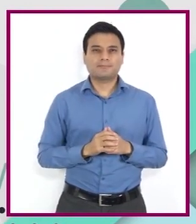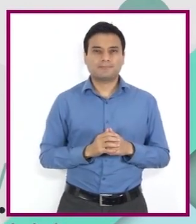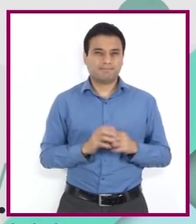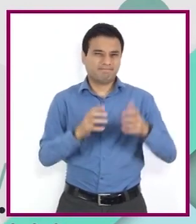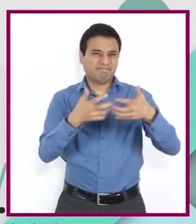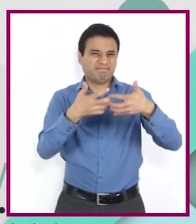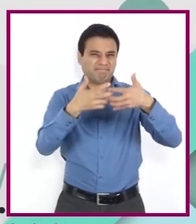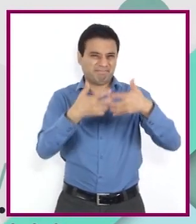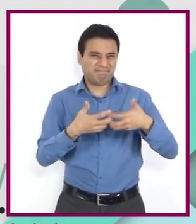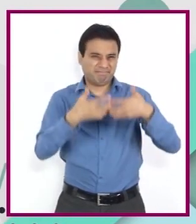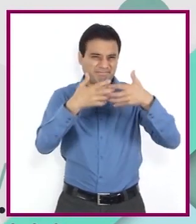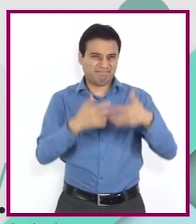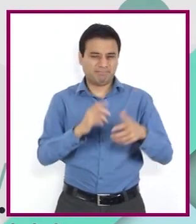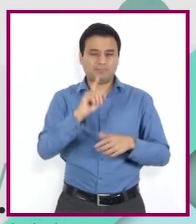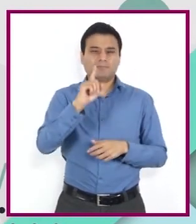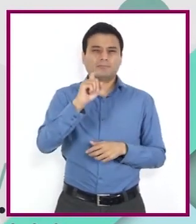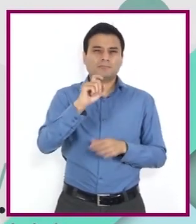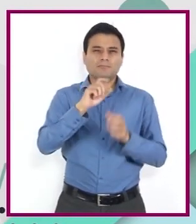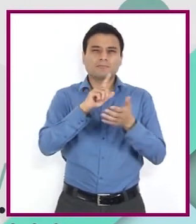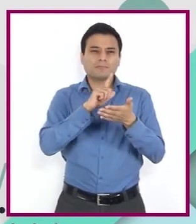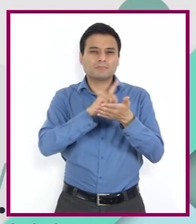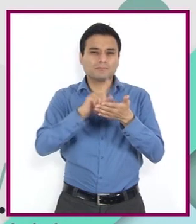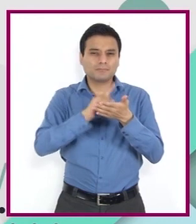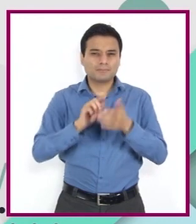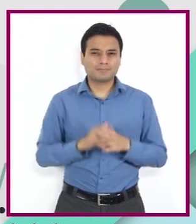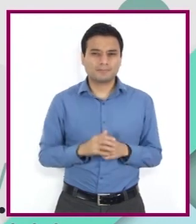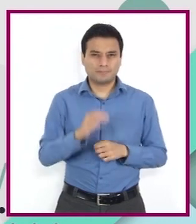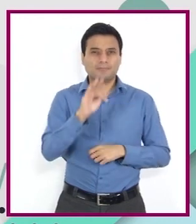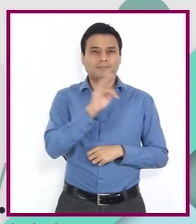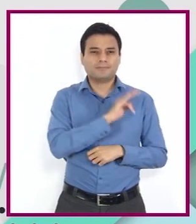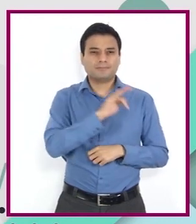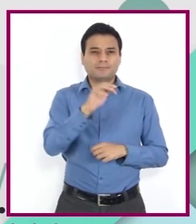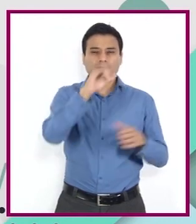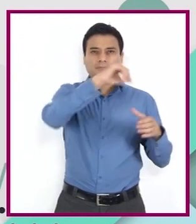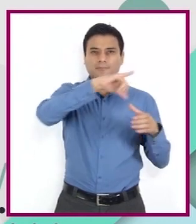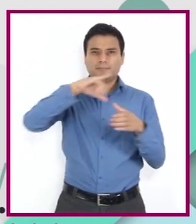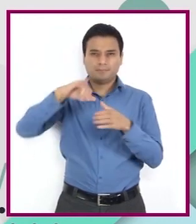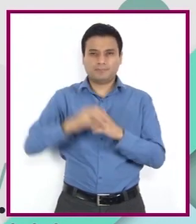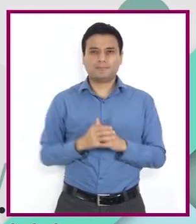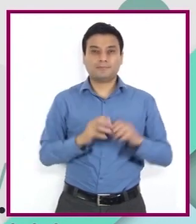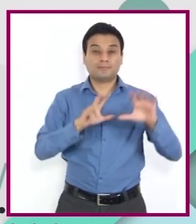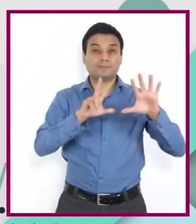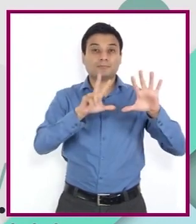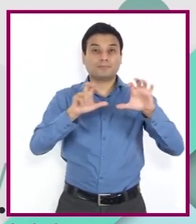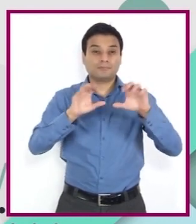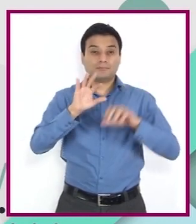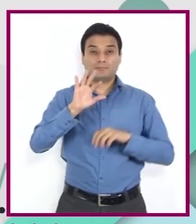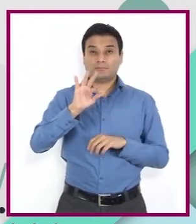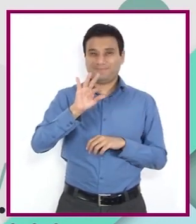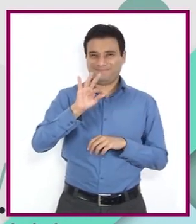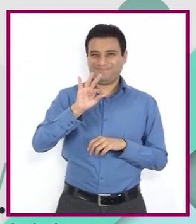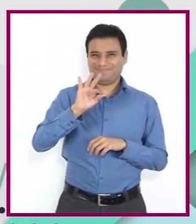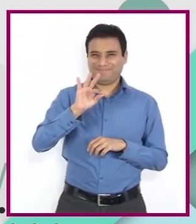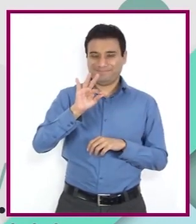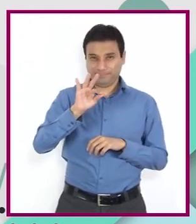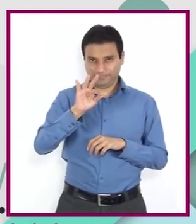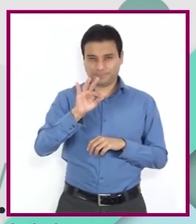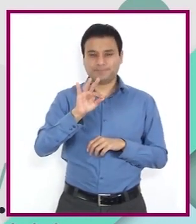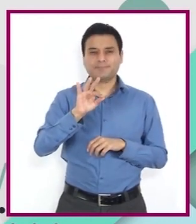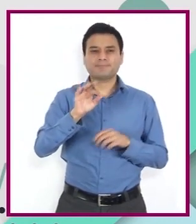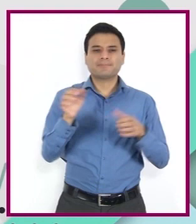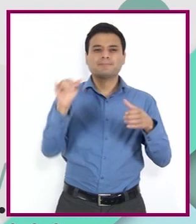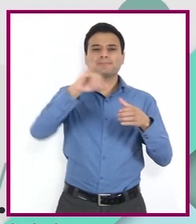planta purificadora se puede envasar en 840 envases de medio litro de capacidad.